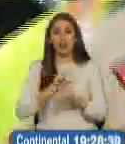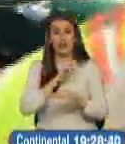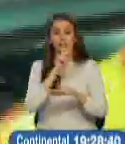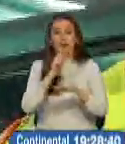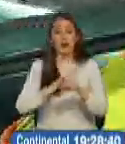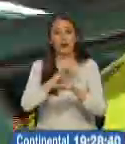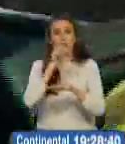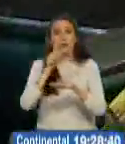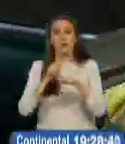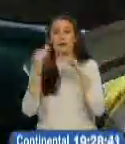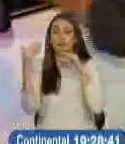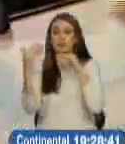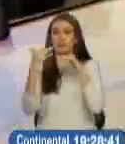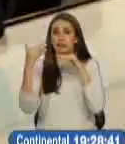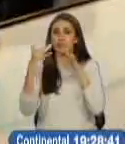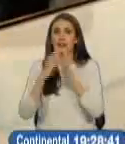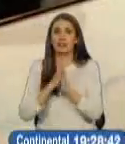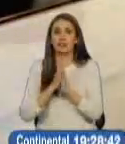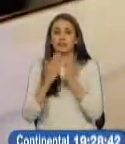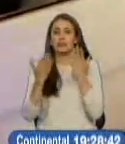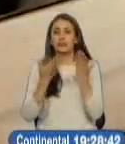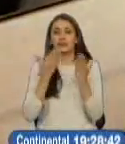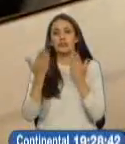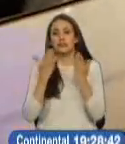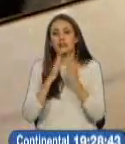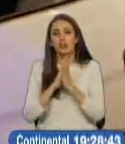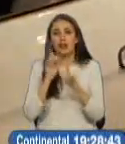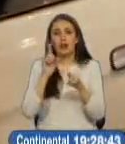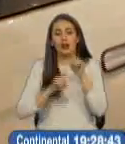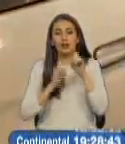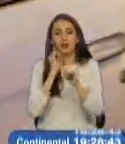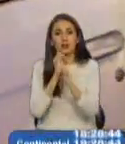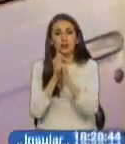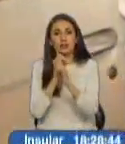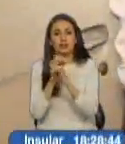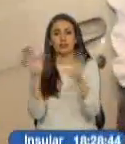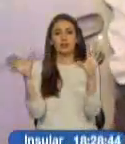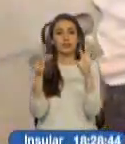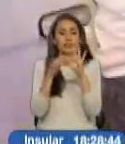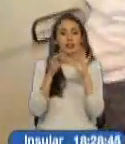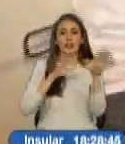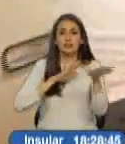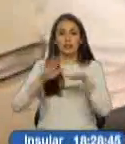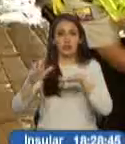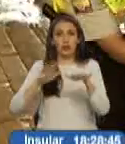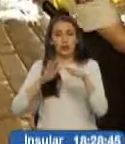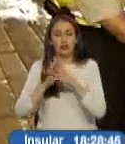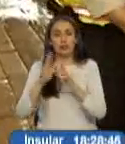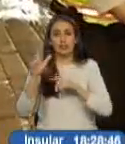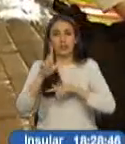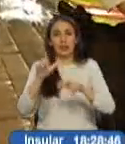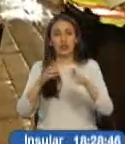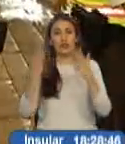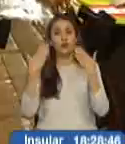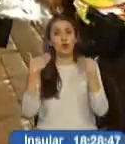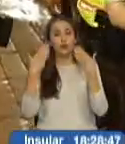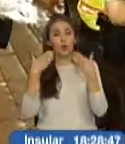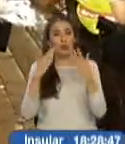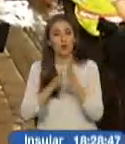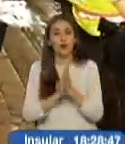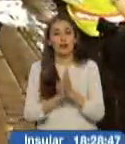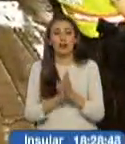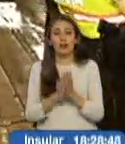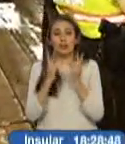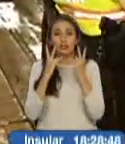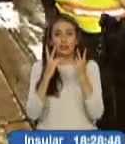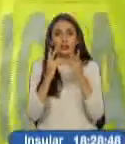del Pichincha, se ha efectuado una coordinación entre varias entidades como la Policía Nacional. En la zona 8 correspondiente a Guayaquil, Durán y San